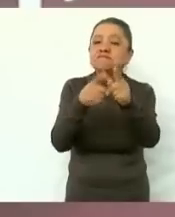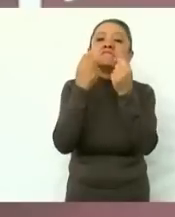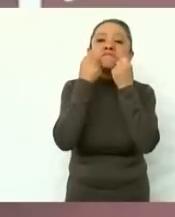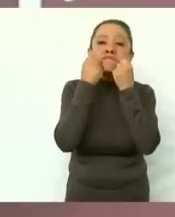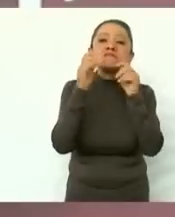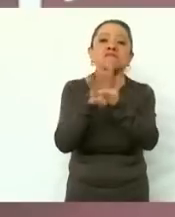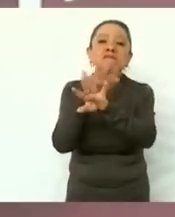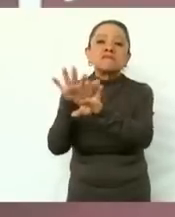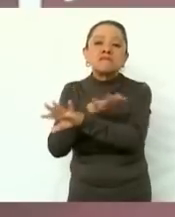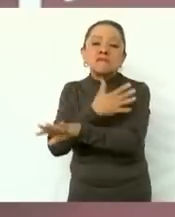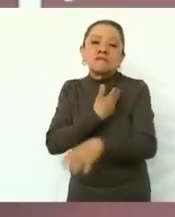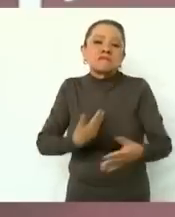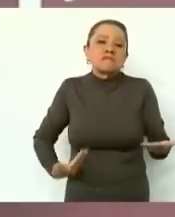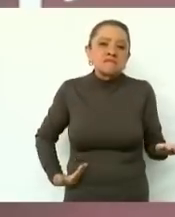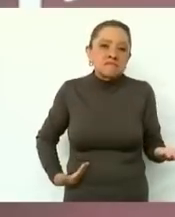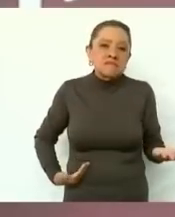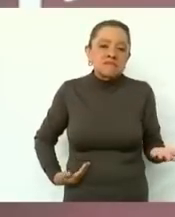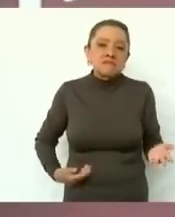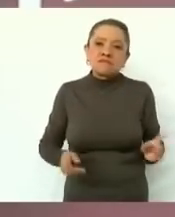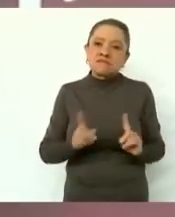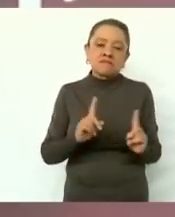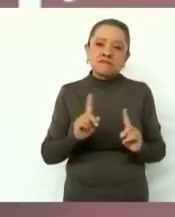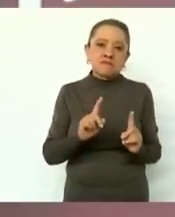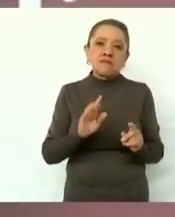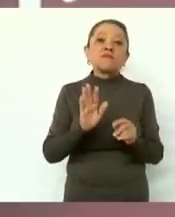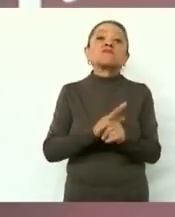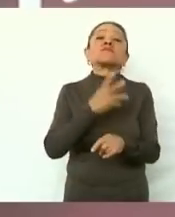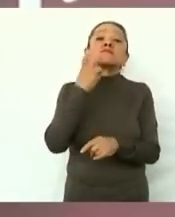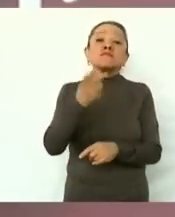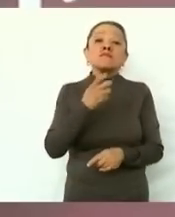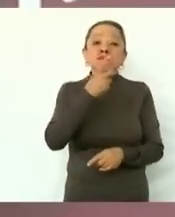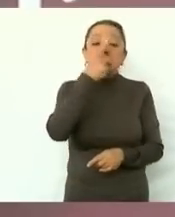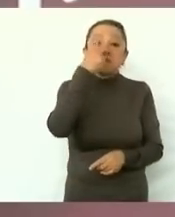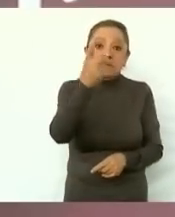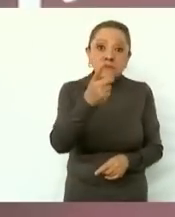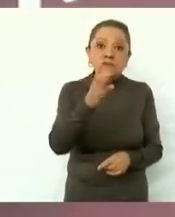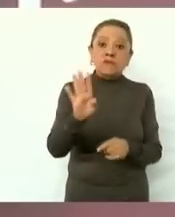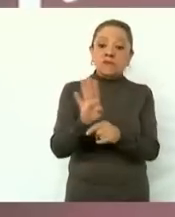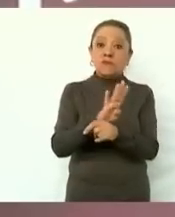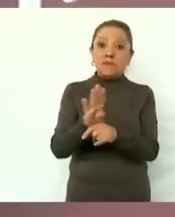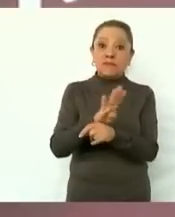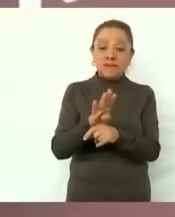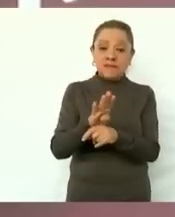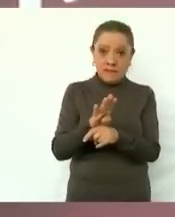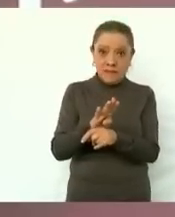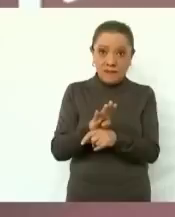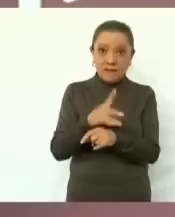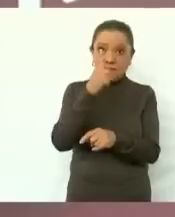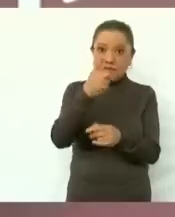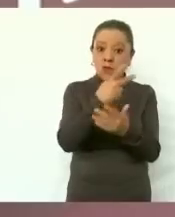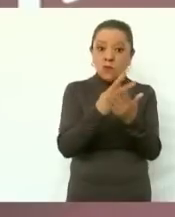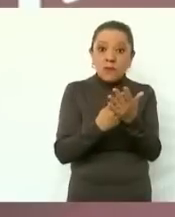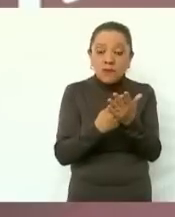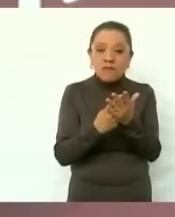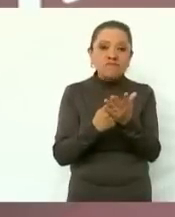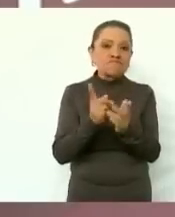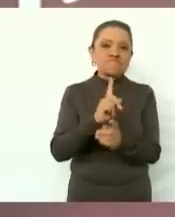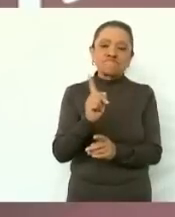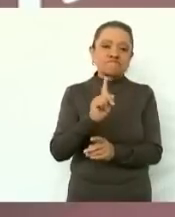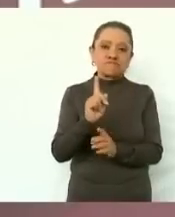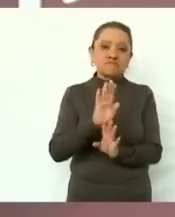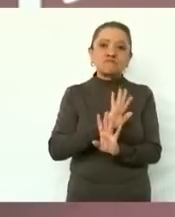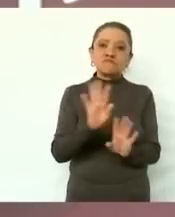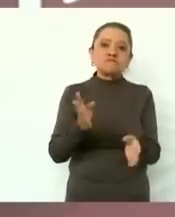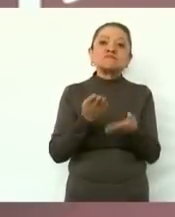Por eso ya no decimos beneficiarios de un programa, sino derechohabientes, porque la pensión universal adulto mayor es